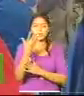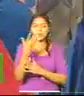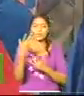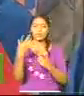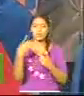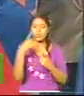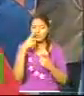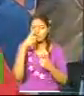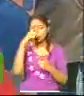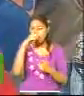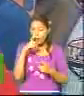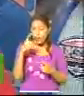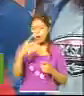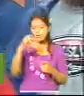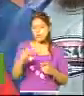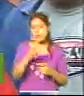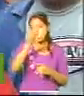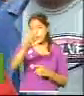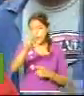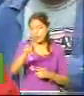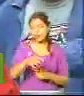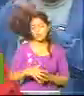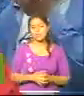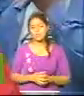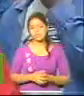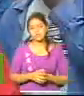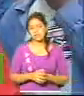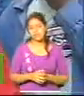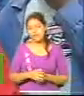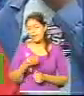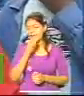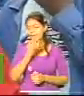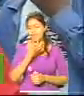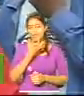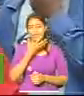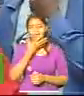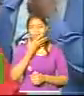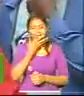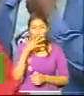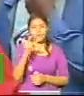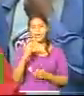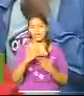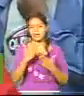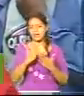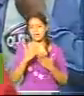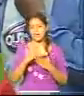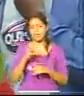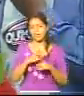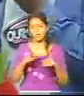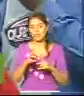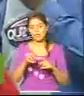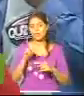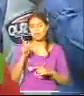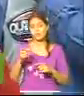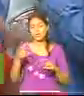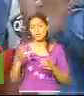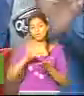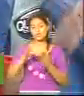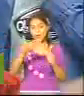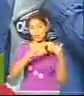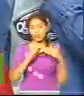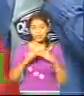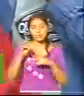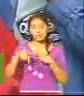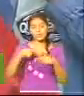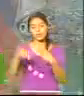cumplir un año ahora en julio, y es lo más bello que tiene la escuela intercultural y la ciudad comunal, además